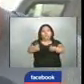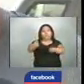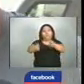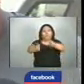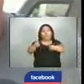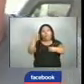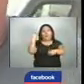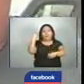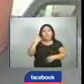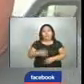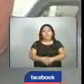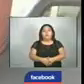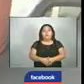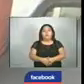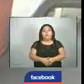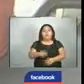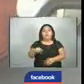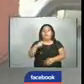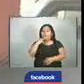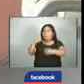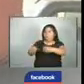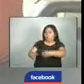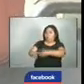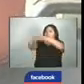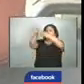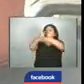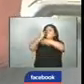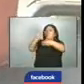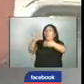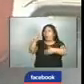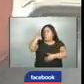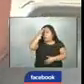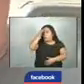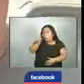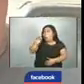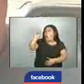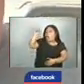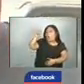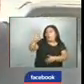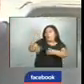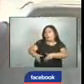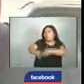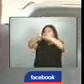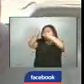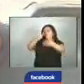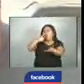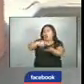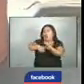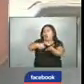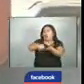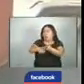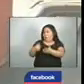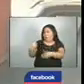ajá. ¿Y estos cables a qué corresponden? Yo creo que estos cables los estaban poniendo en la alcaldía